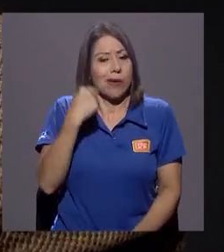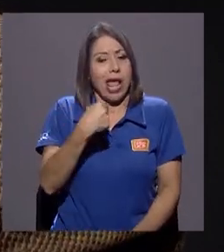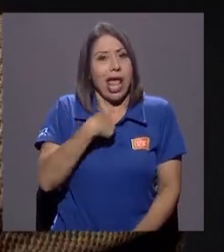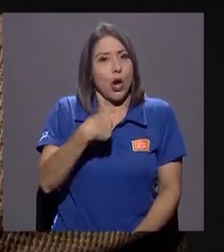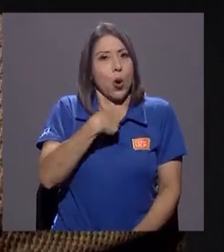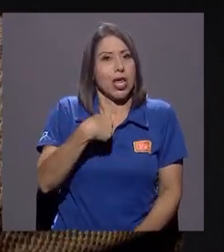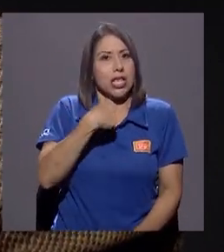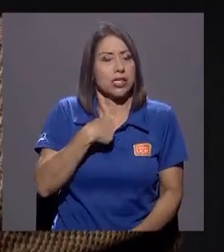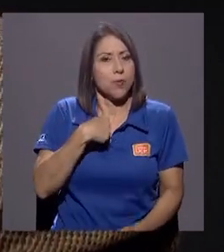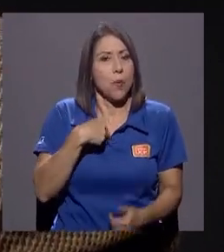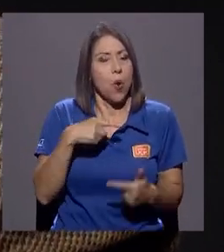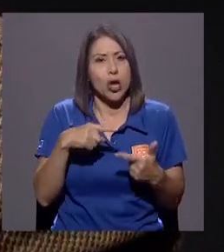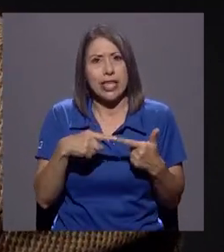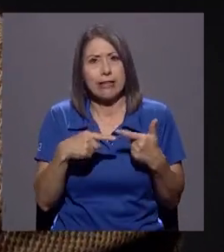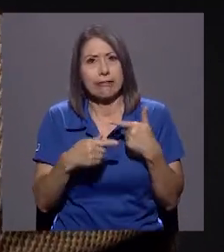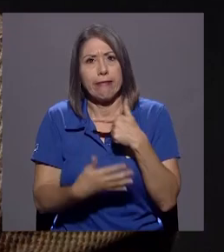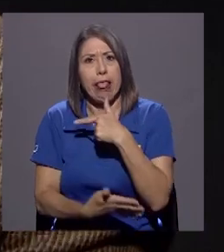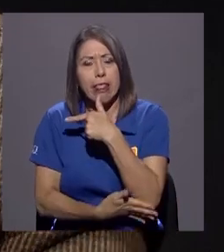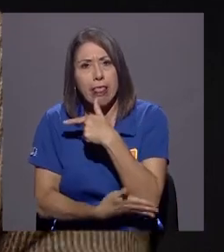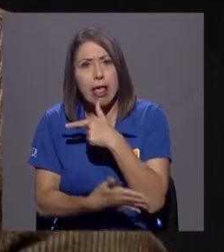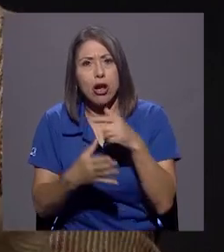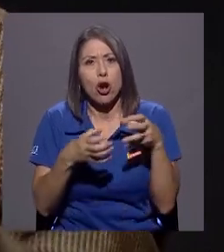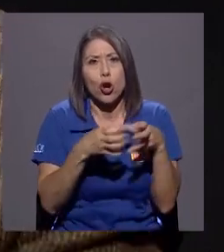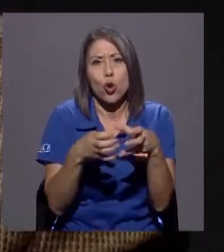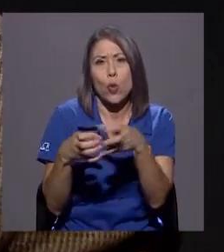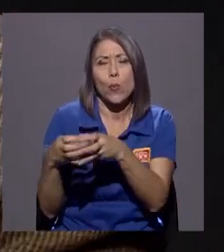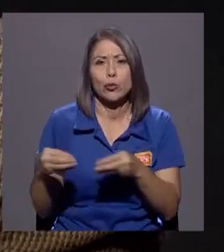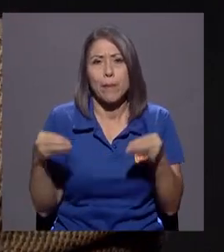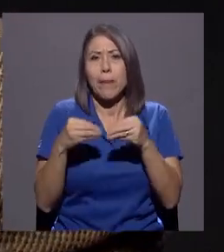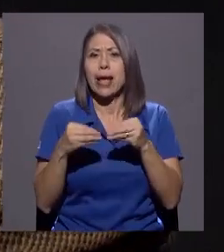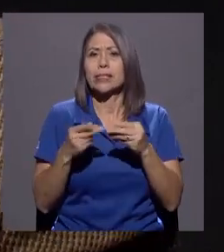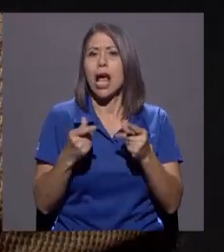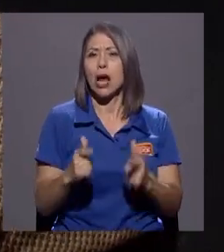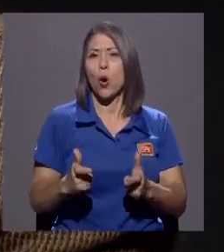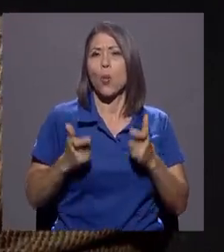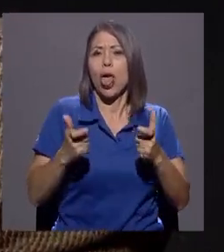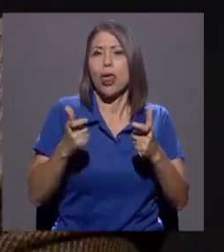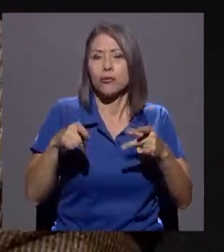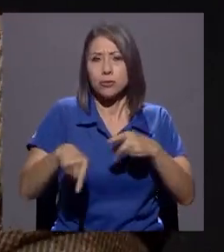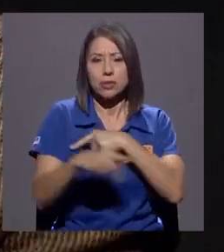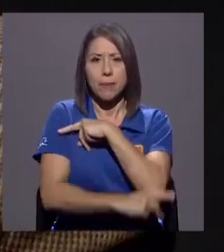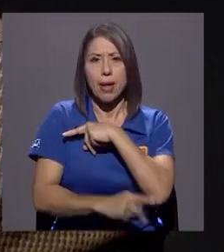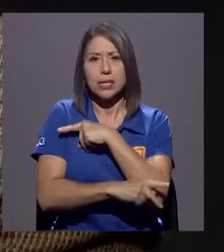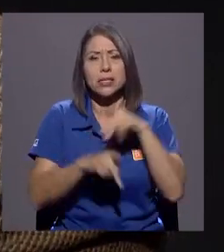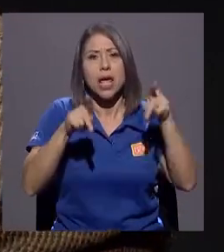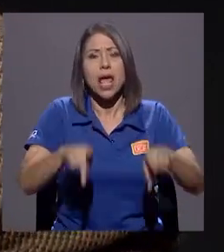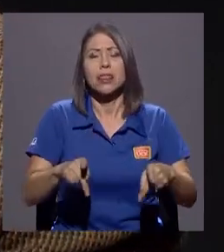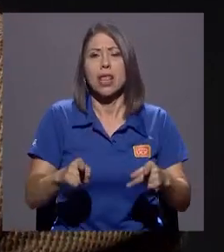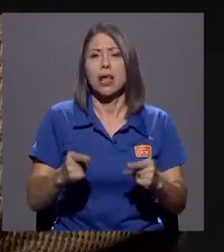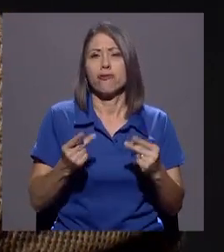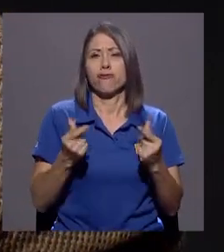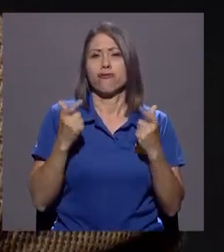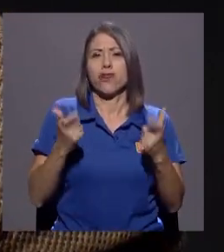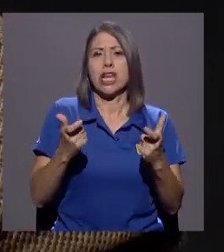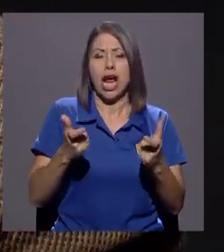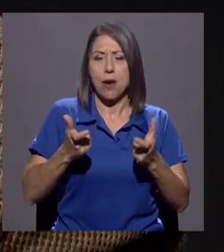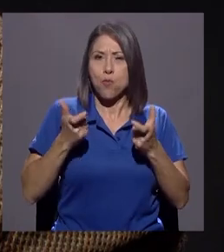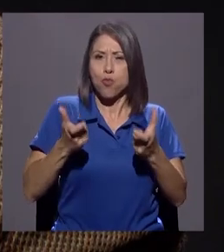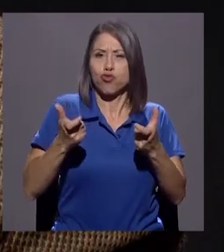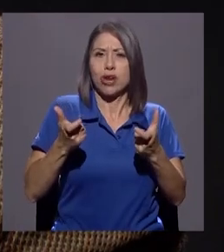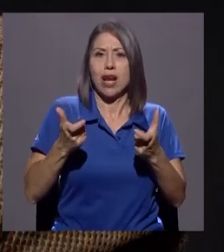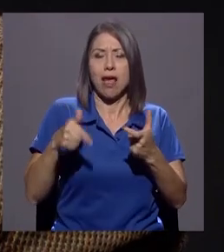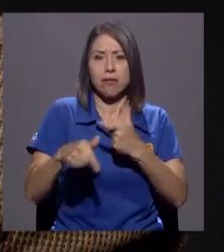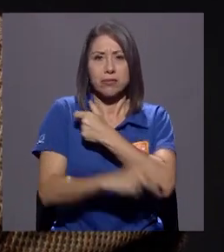sectores digamos de los sectores más acomodados de este país la gente rica muy rica de este país